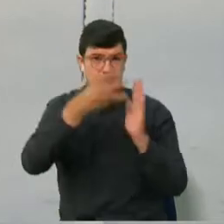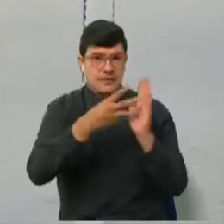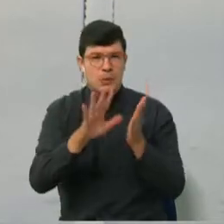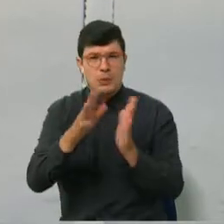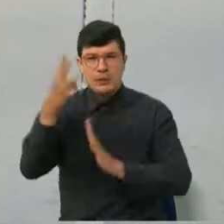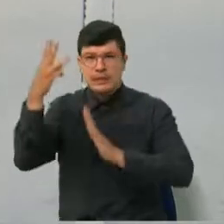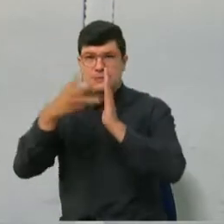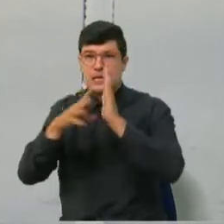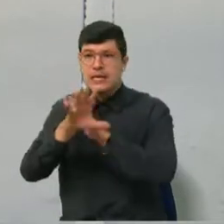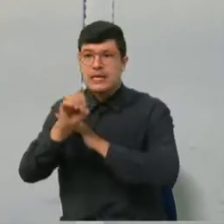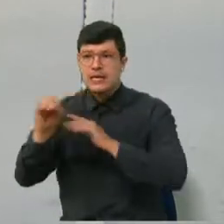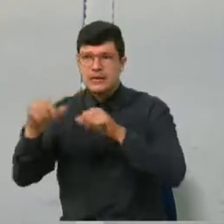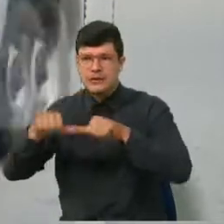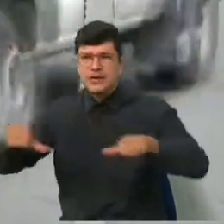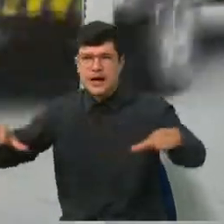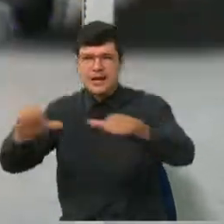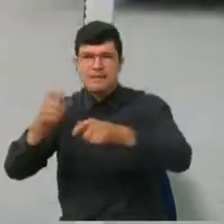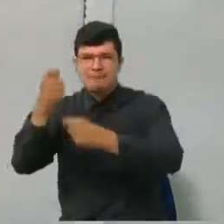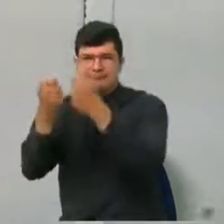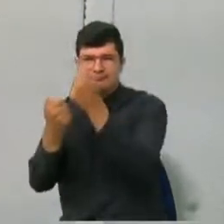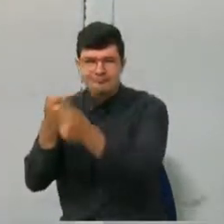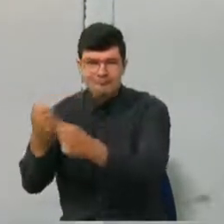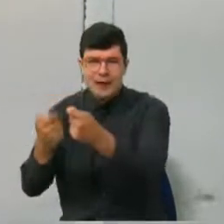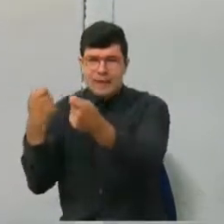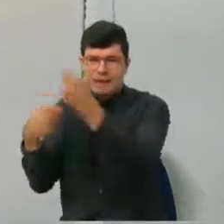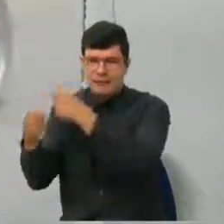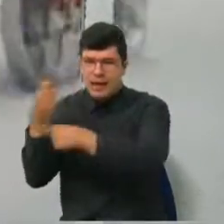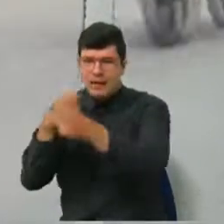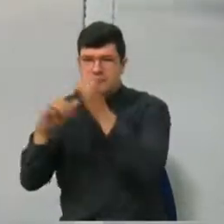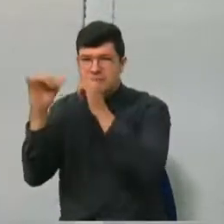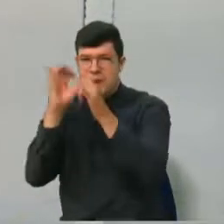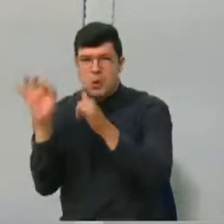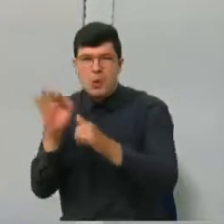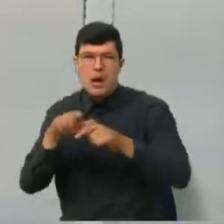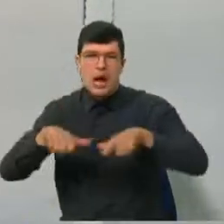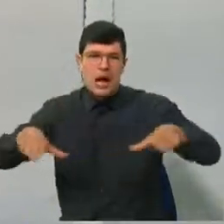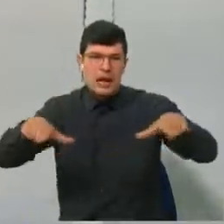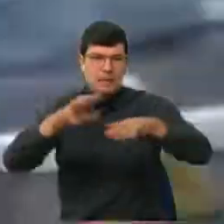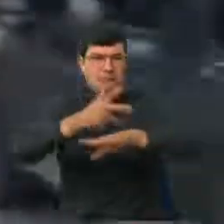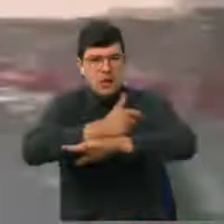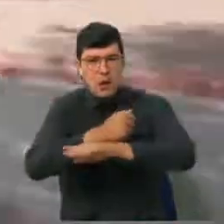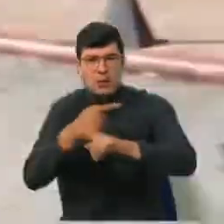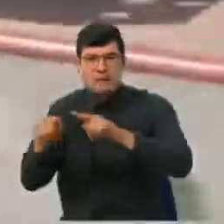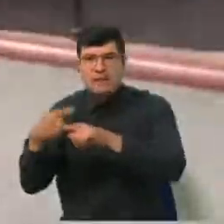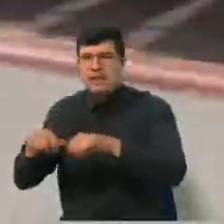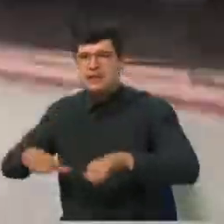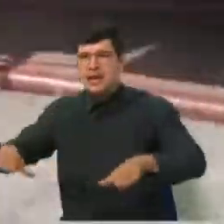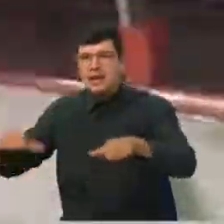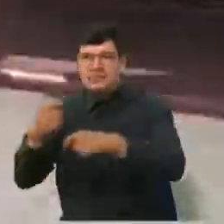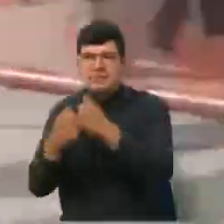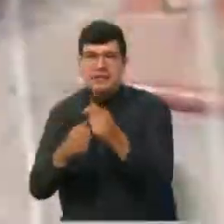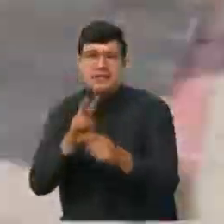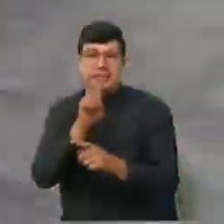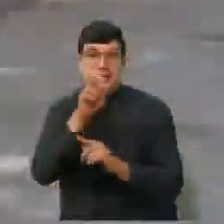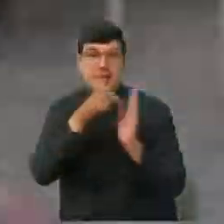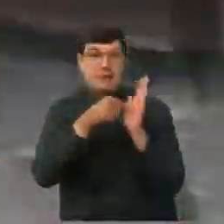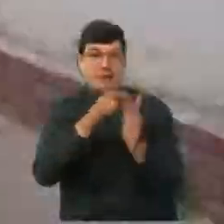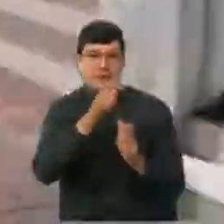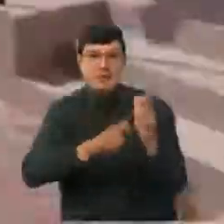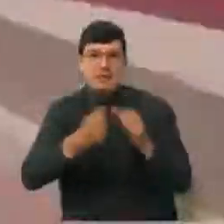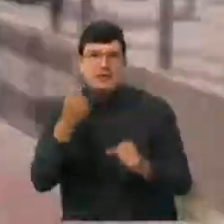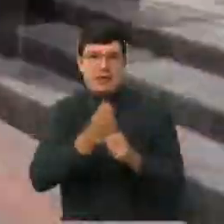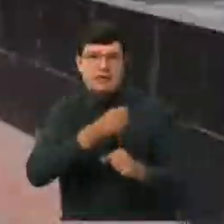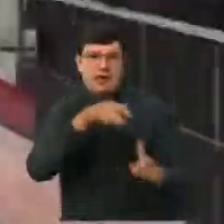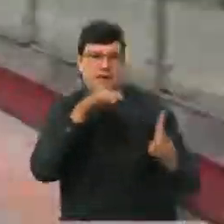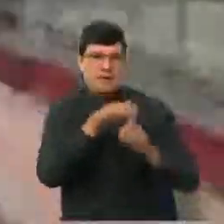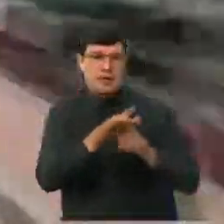3.500 negocios en Cúcuta y área metropolitana afectados por esta ley seca. 7.000 empleos se verían afectados con la ley